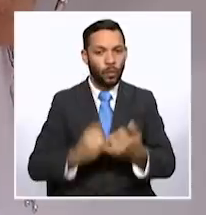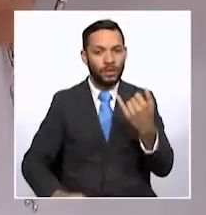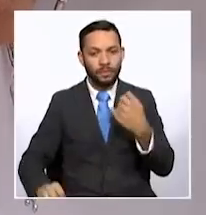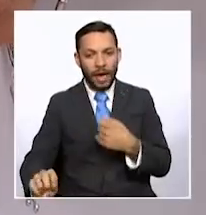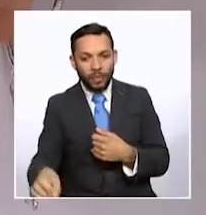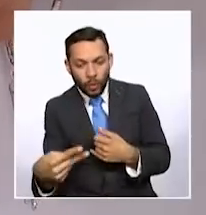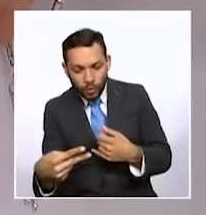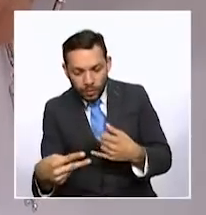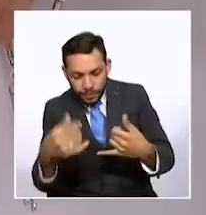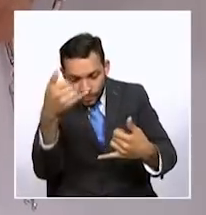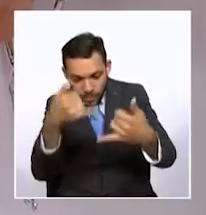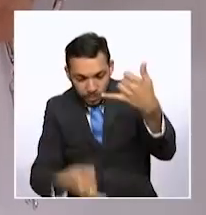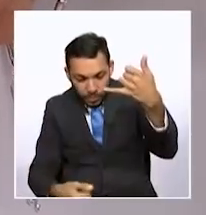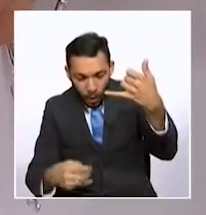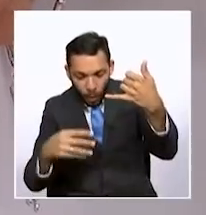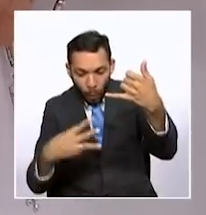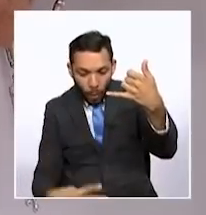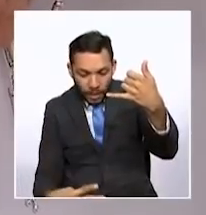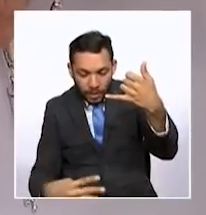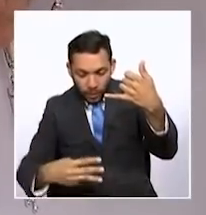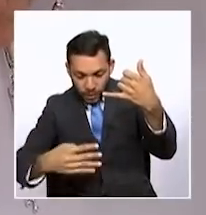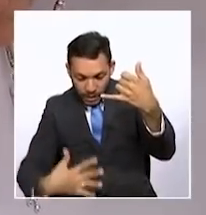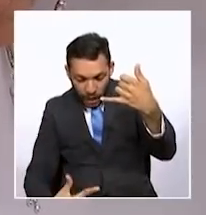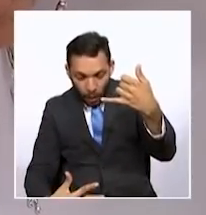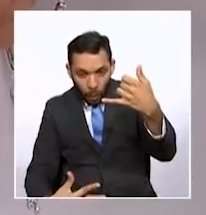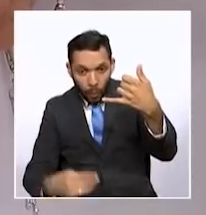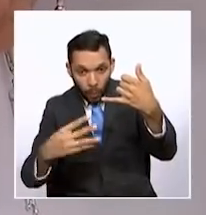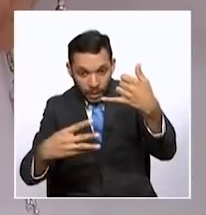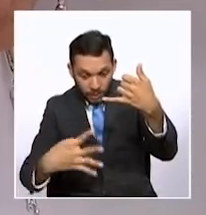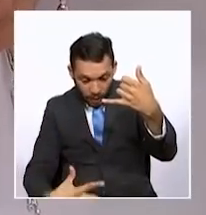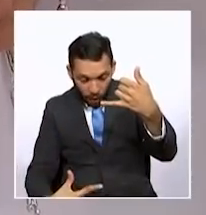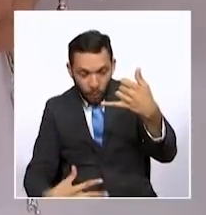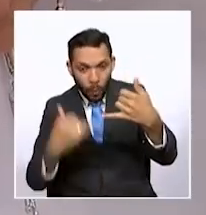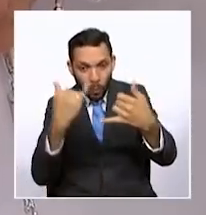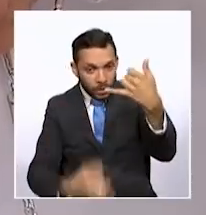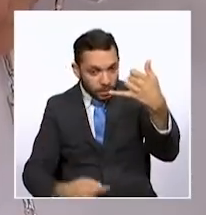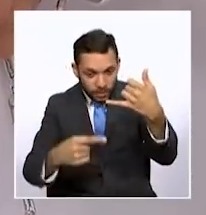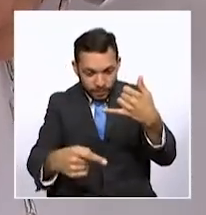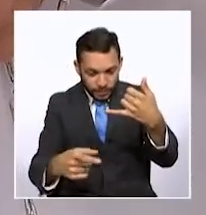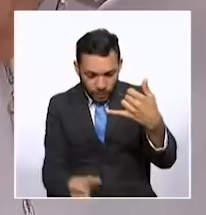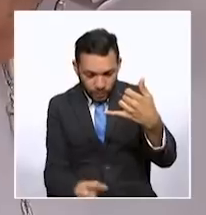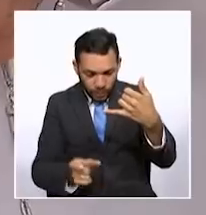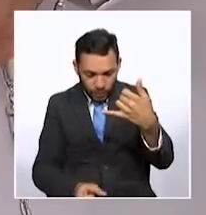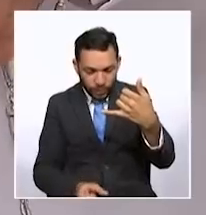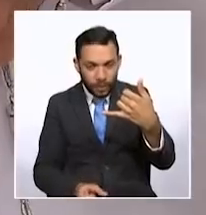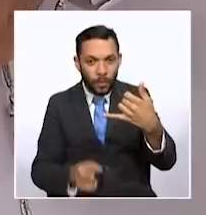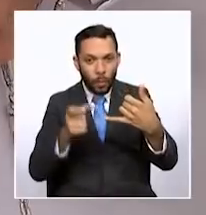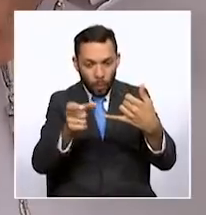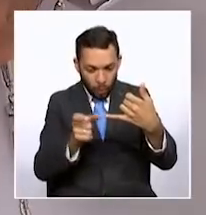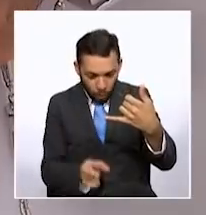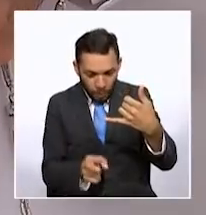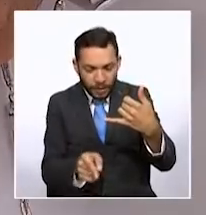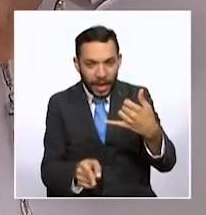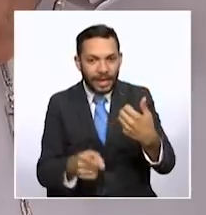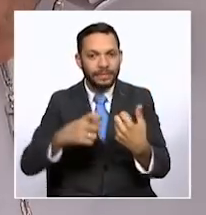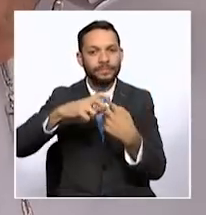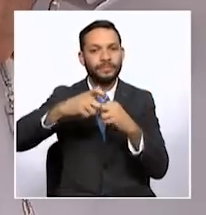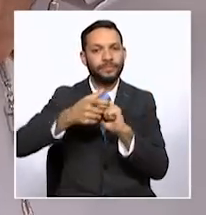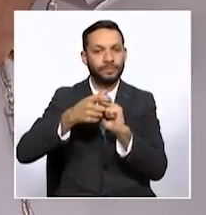lumbares, que son la 4 y la 5. Estas se articulan por un método diferente, que son por unos discos de un fibrocartílago, que es lo